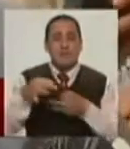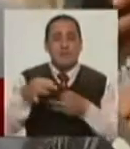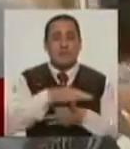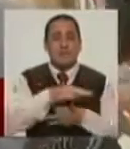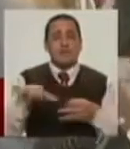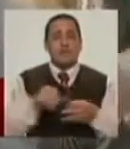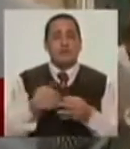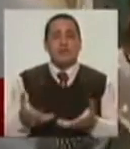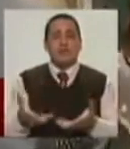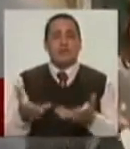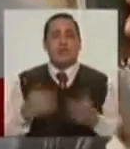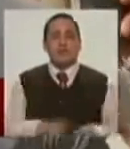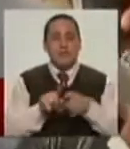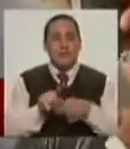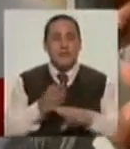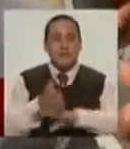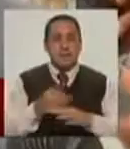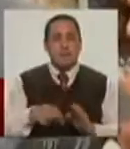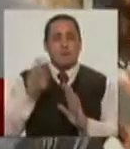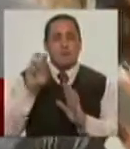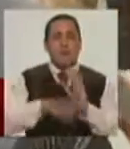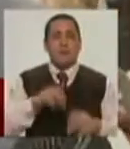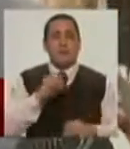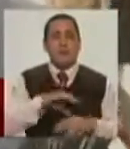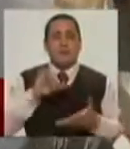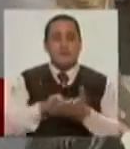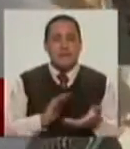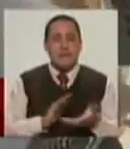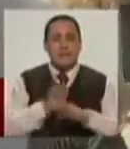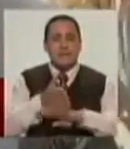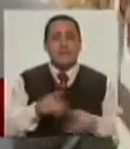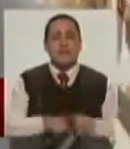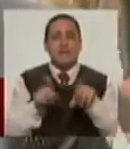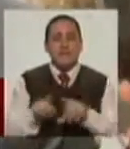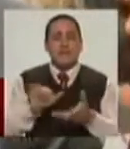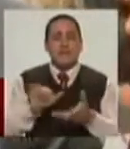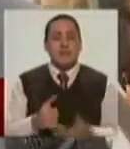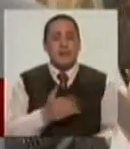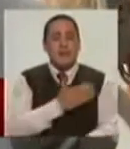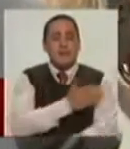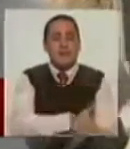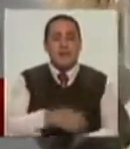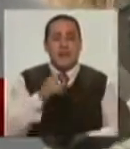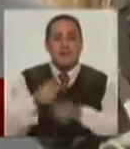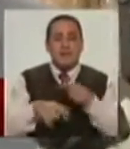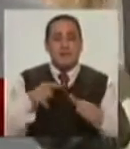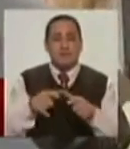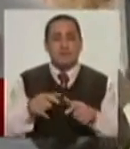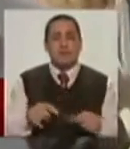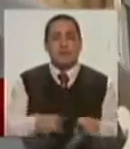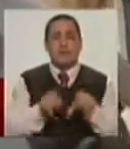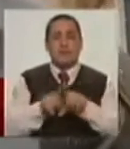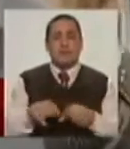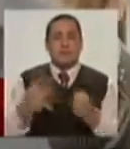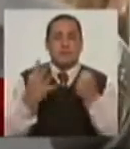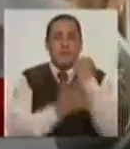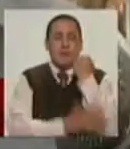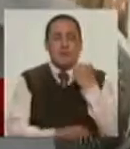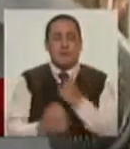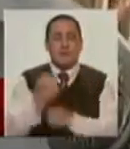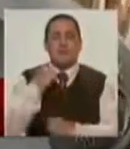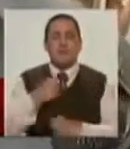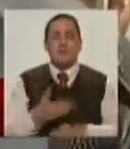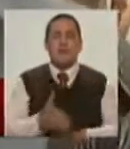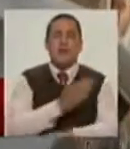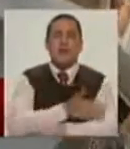a permitir también acceder con los programas sociales que han ingresado a toda esta zona y que están beneficiando a la población en pobreza extrema. Usted ha